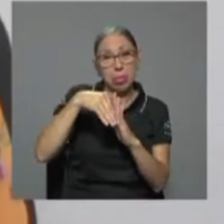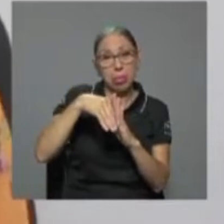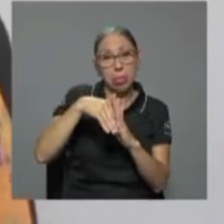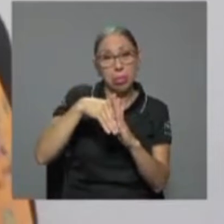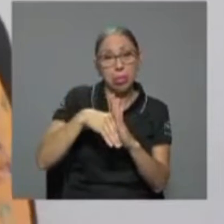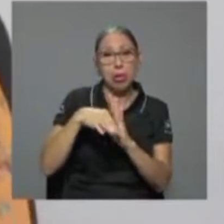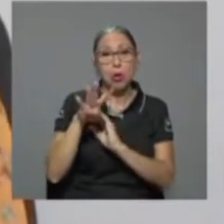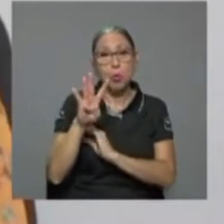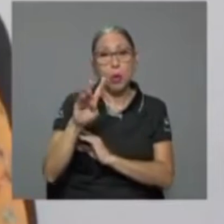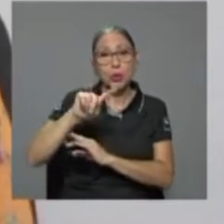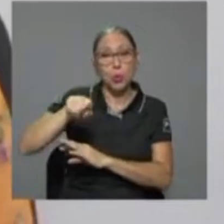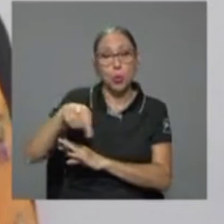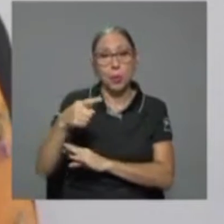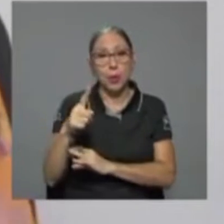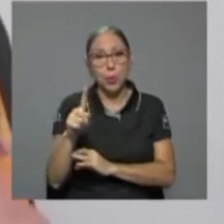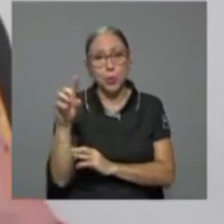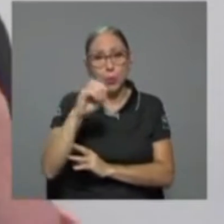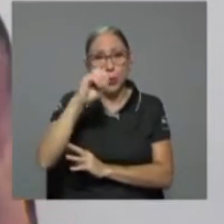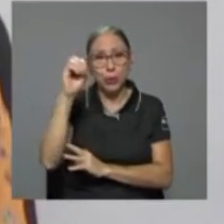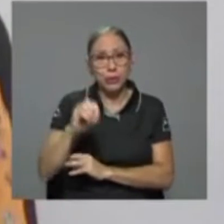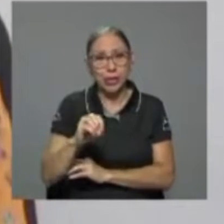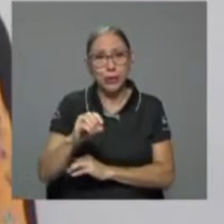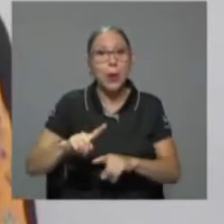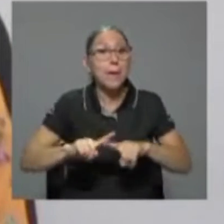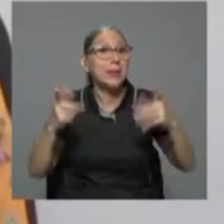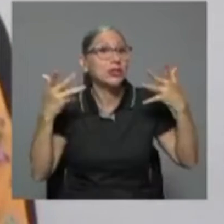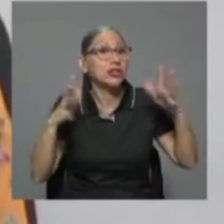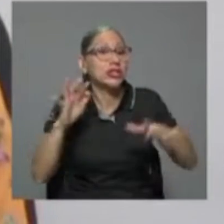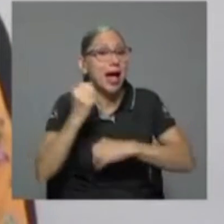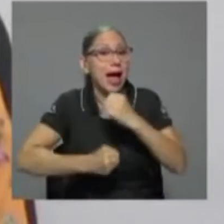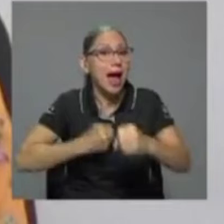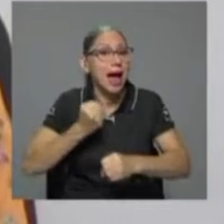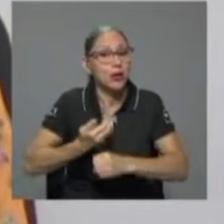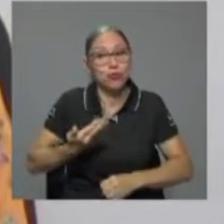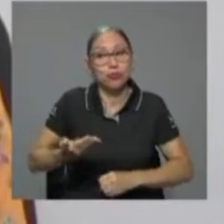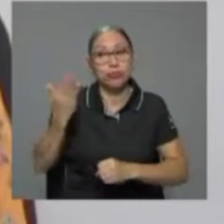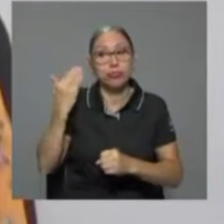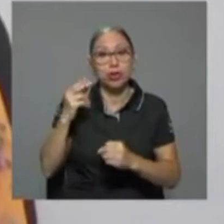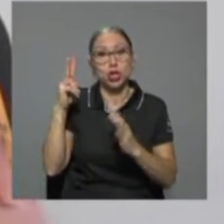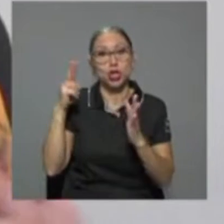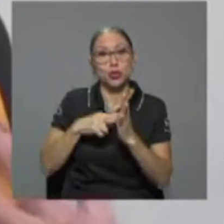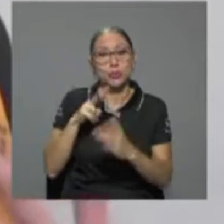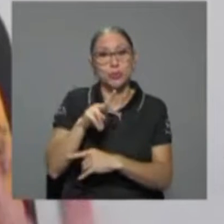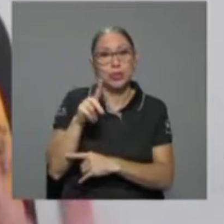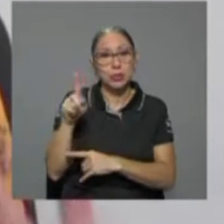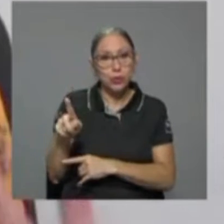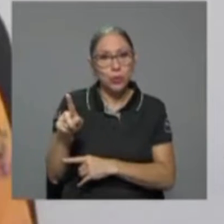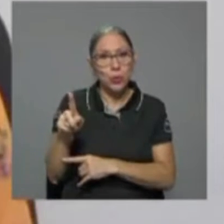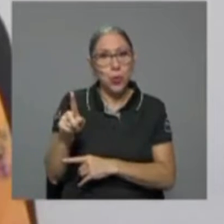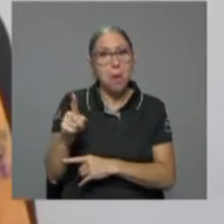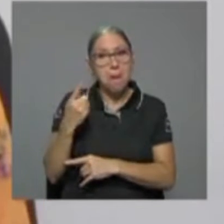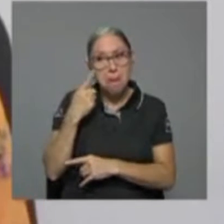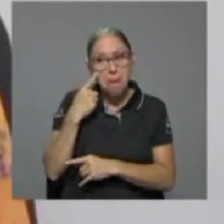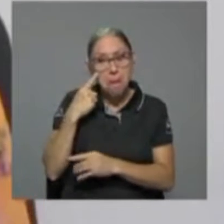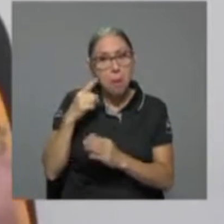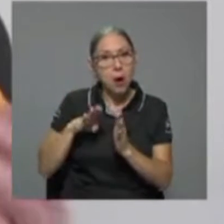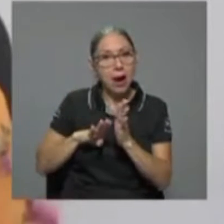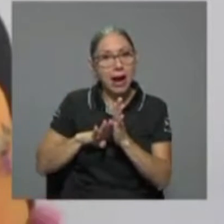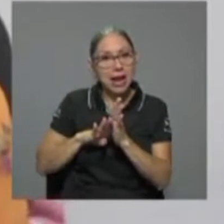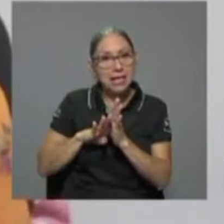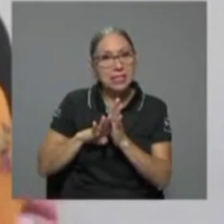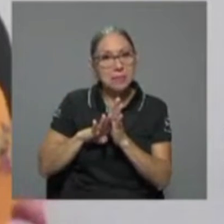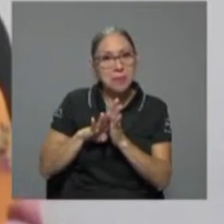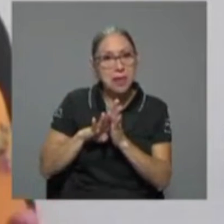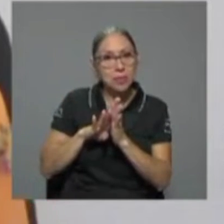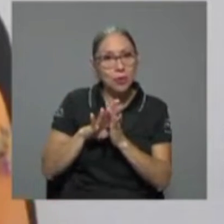4,1%, pero ya para el 2021 lo que tenemos es un crecimiento en términos reales